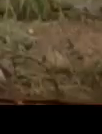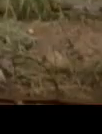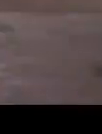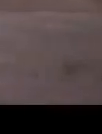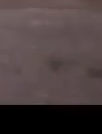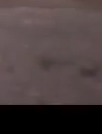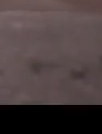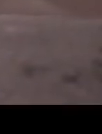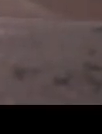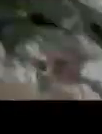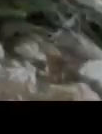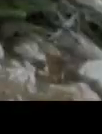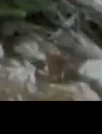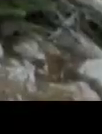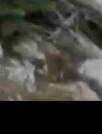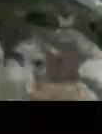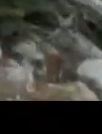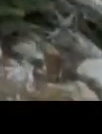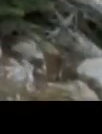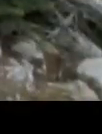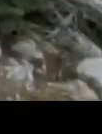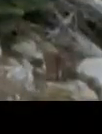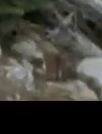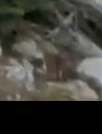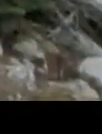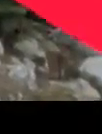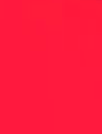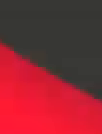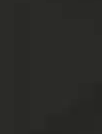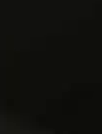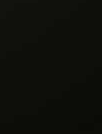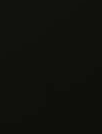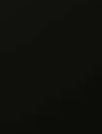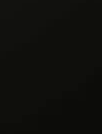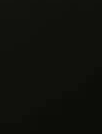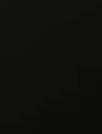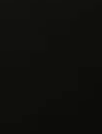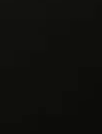de lunes a viernes, 19:10, por Ecuador TV.